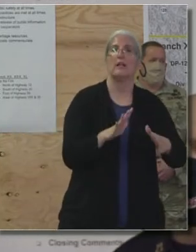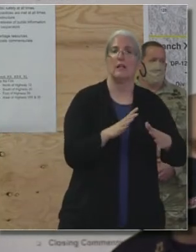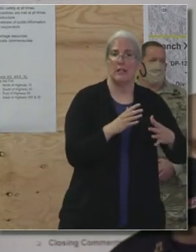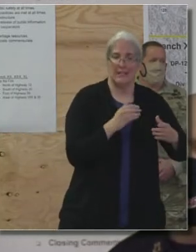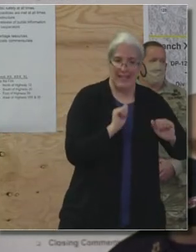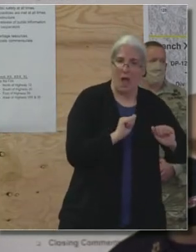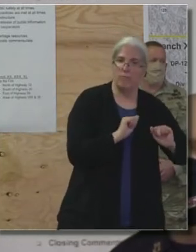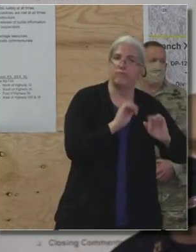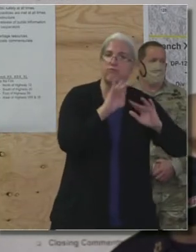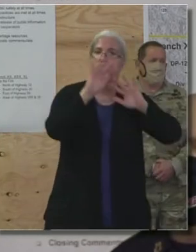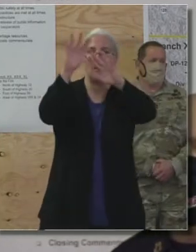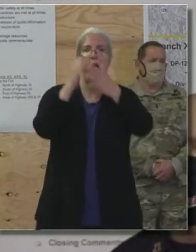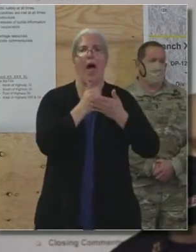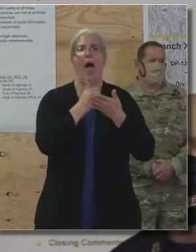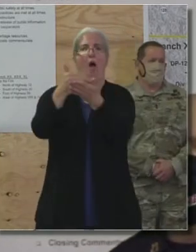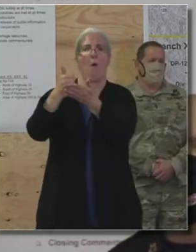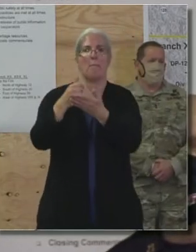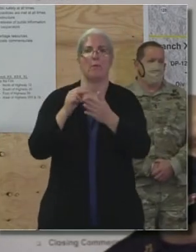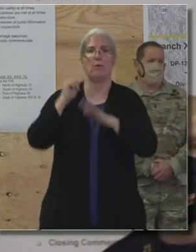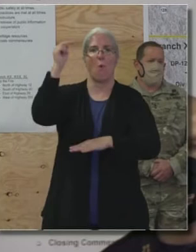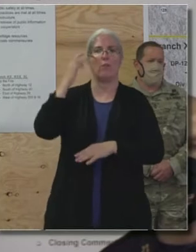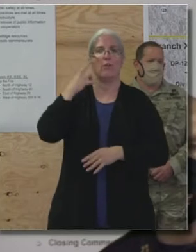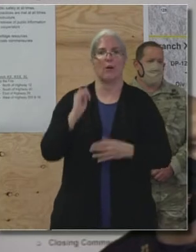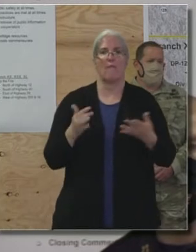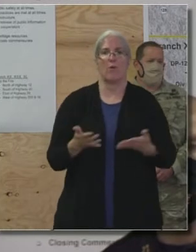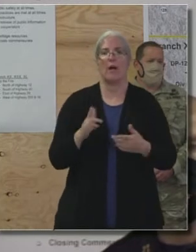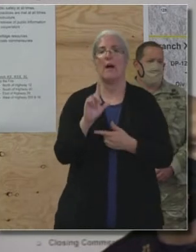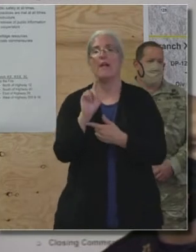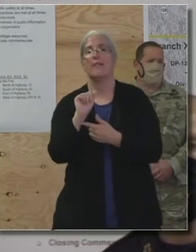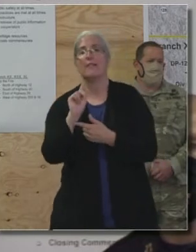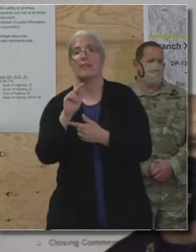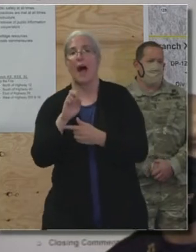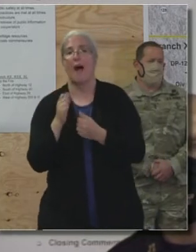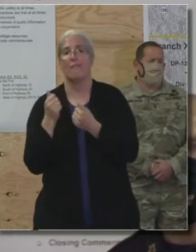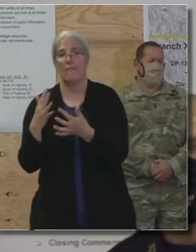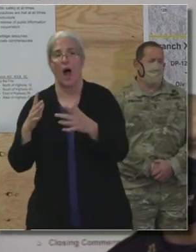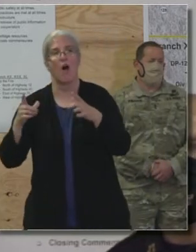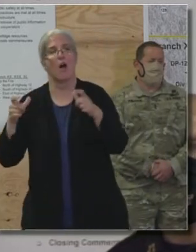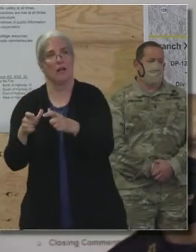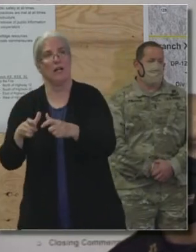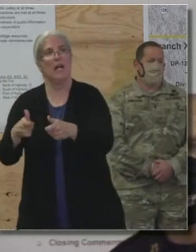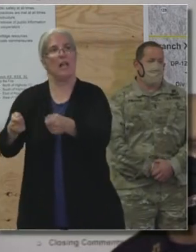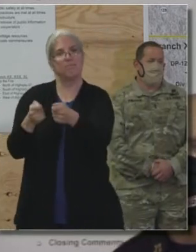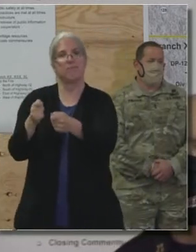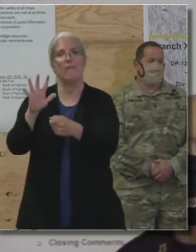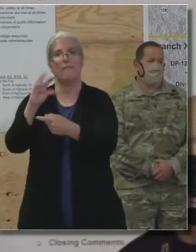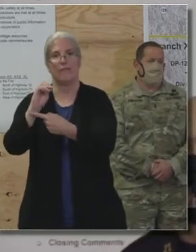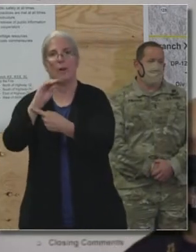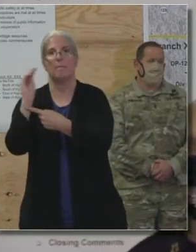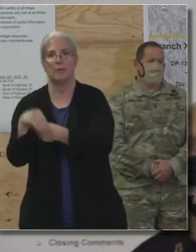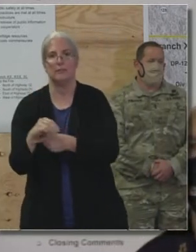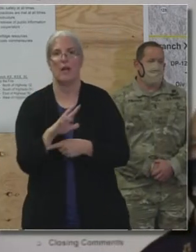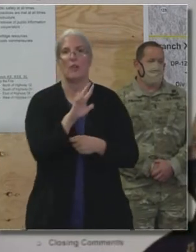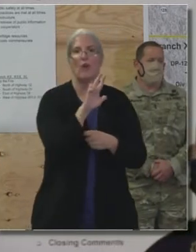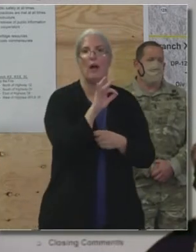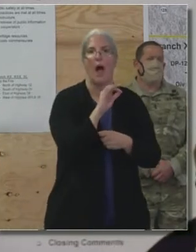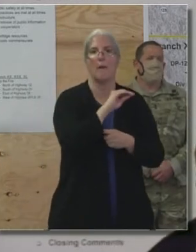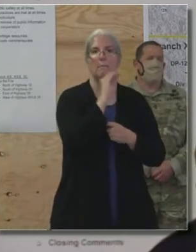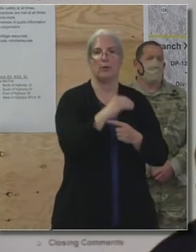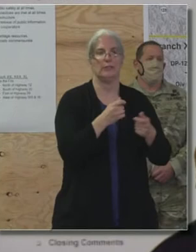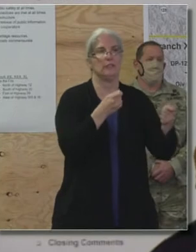norte hemos logrado progreso en el incendio de lake hay contención de 50 por ciento 39 por ciento de contención en el centro de bret